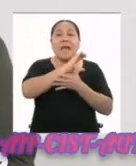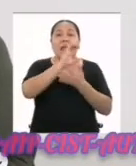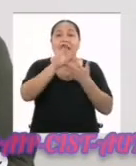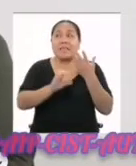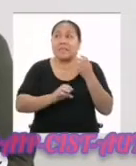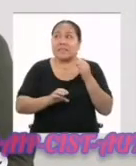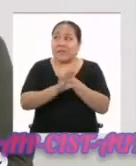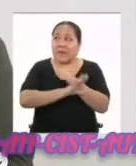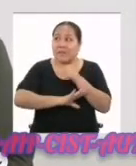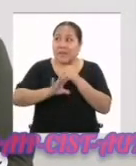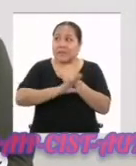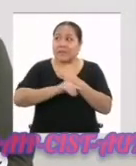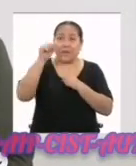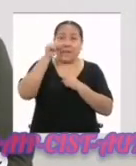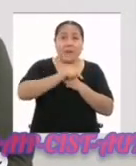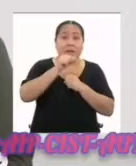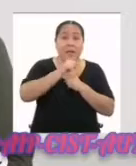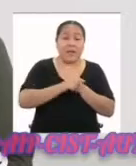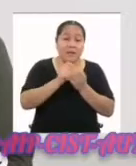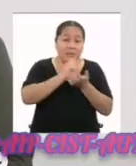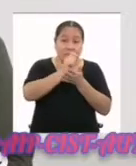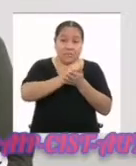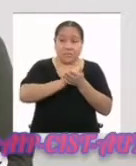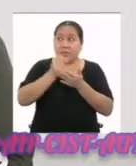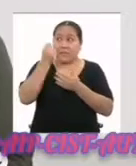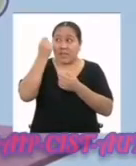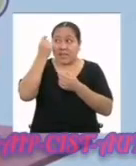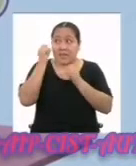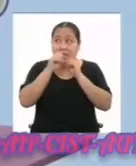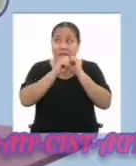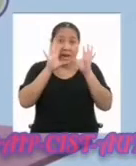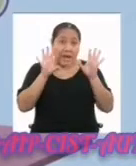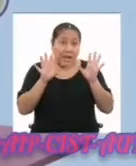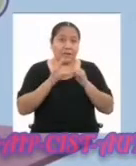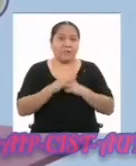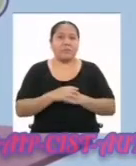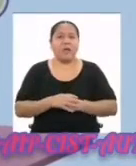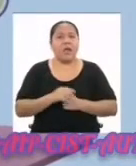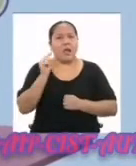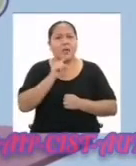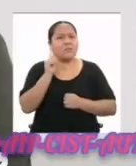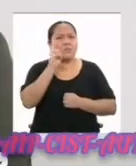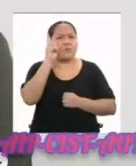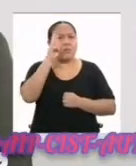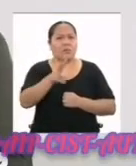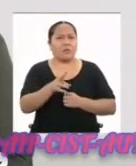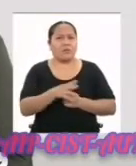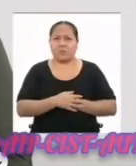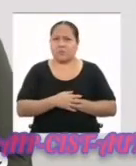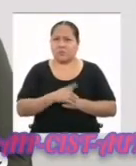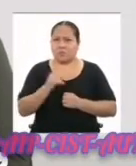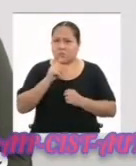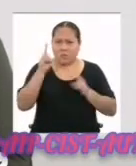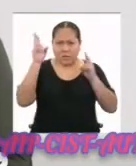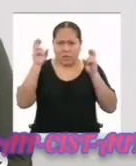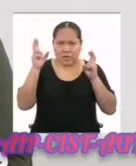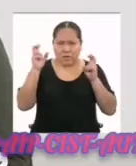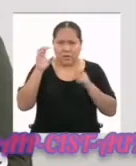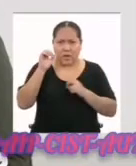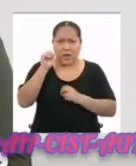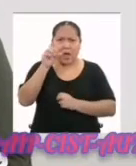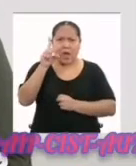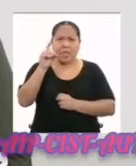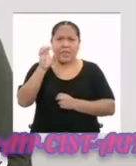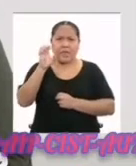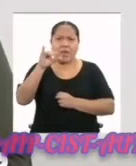el texto de un reglamento sea comprensible. Ah, pero eso no lo vimos, ¿ah? ¿No vieron el tema de la